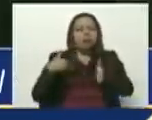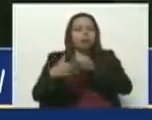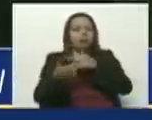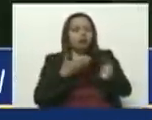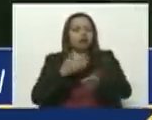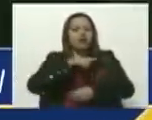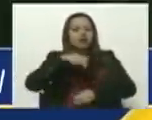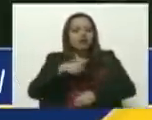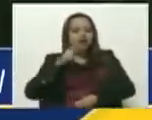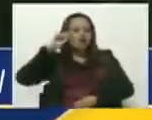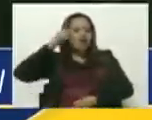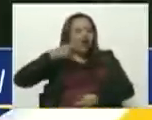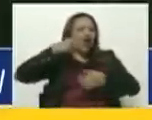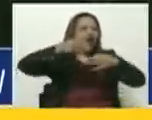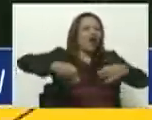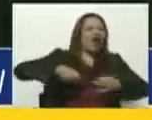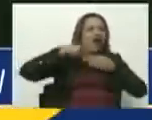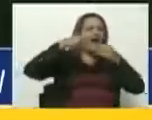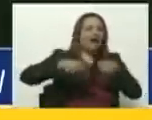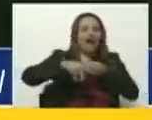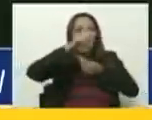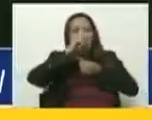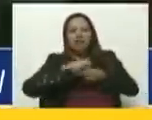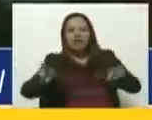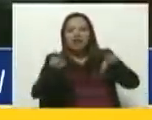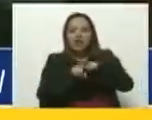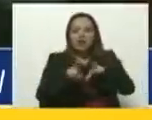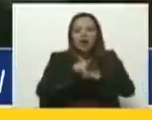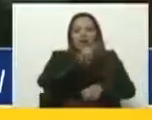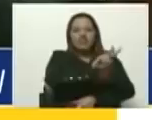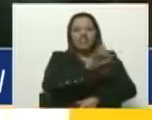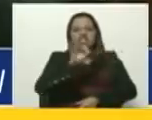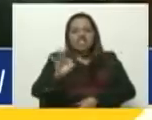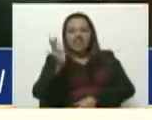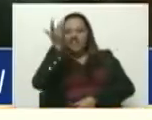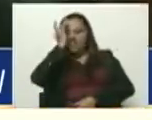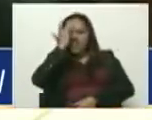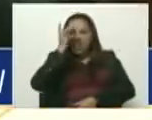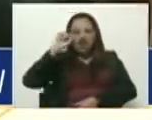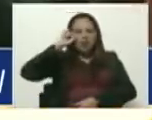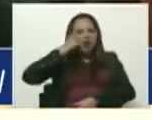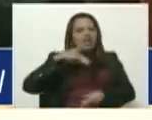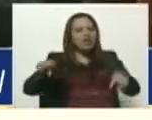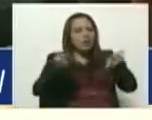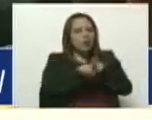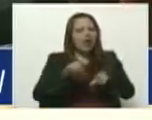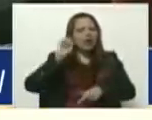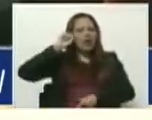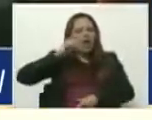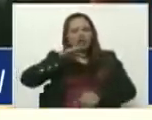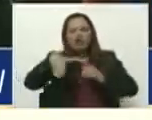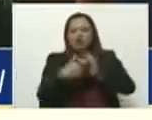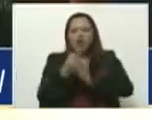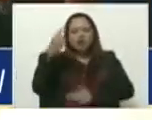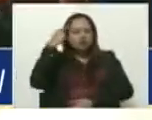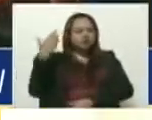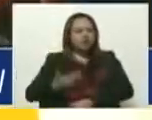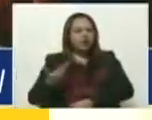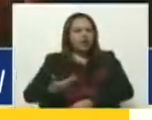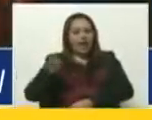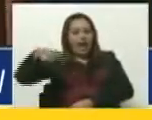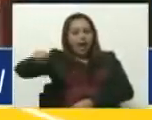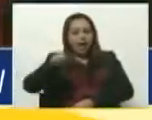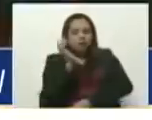todos los años como lo recordamos el 23 de de febrero y como le vamos a recordar todas las fechas en las cuales ellos han sido